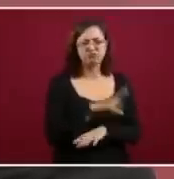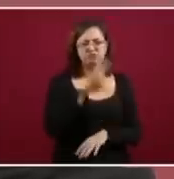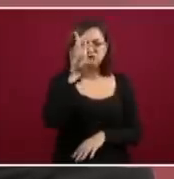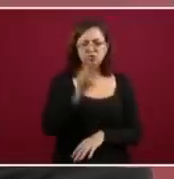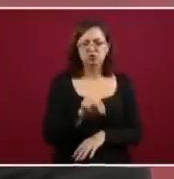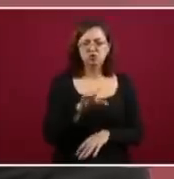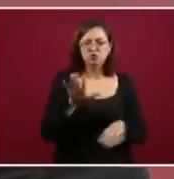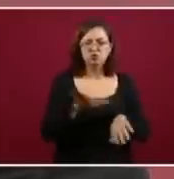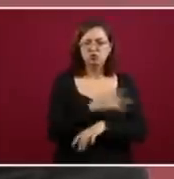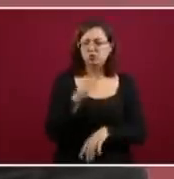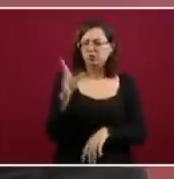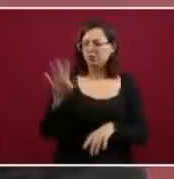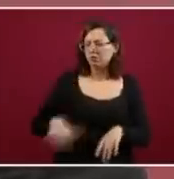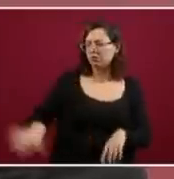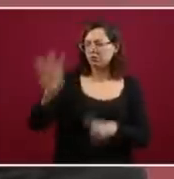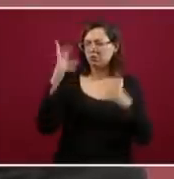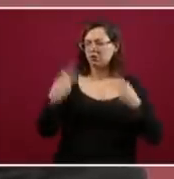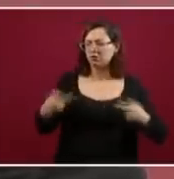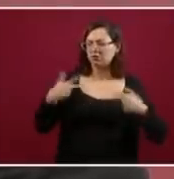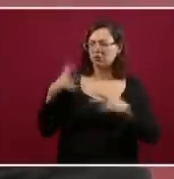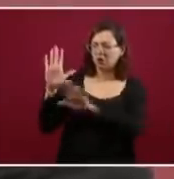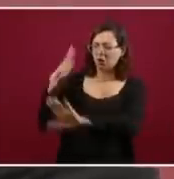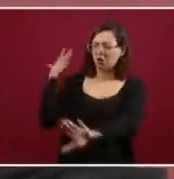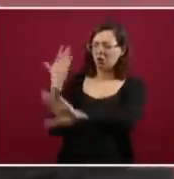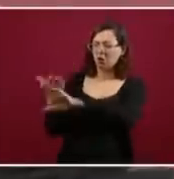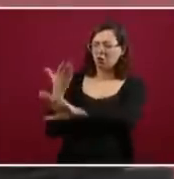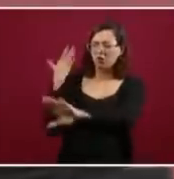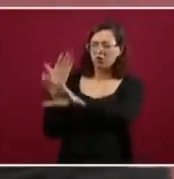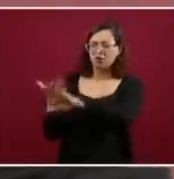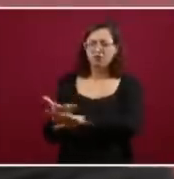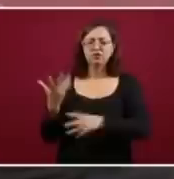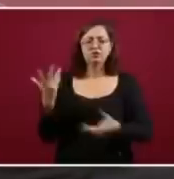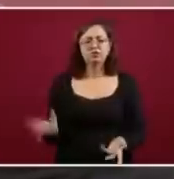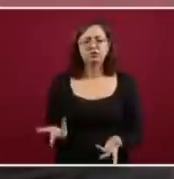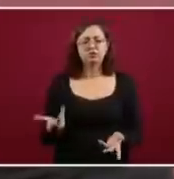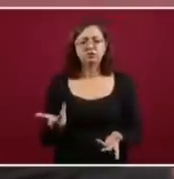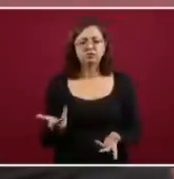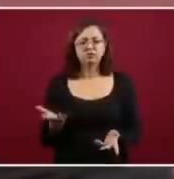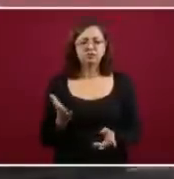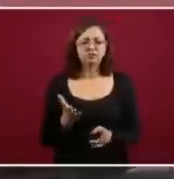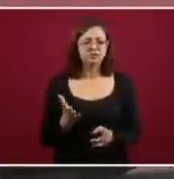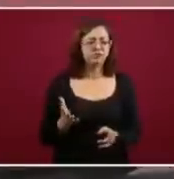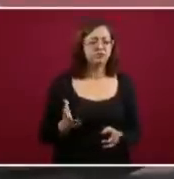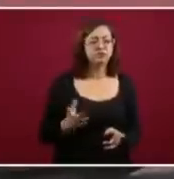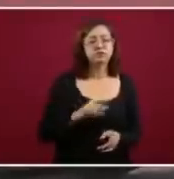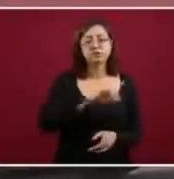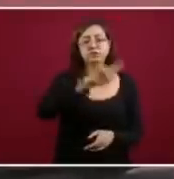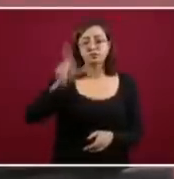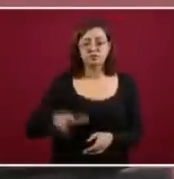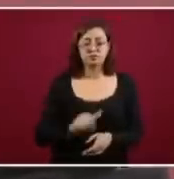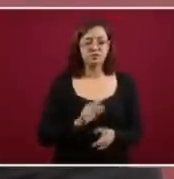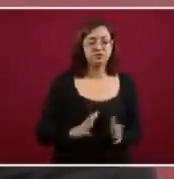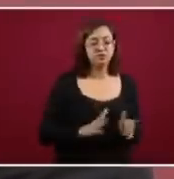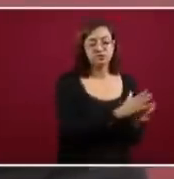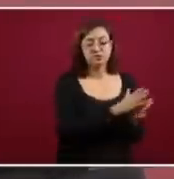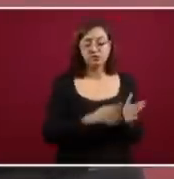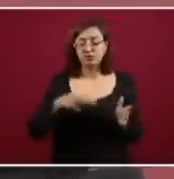entrevistas que se aprobaron el cuidado de liberar hasta después